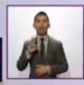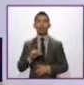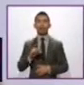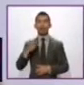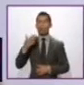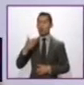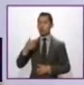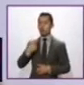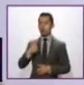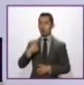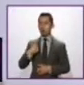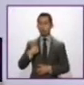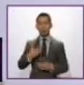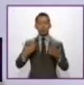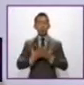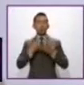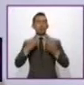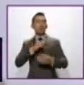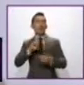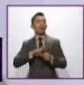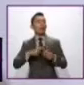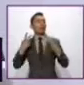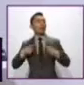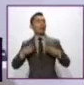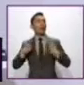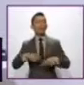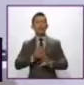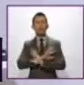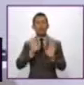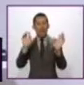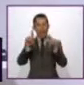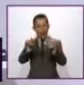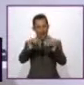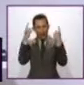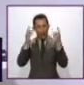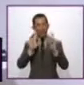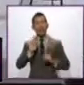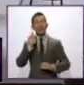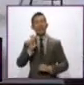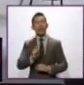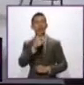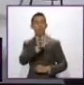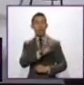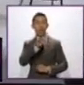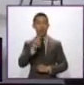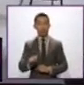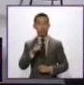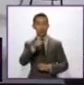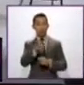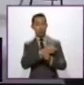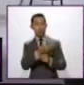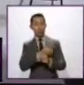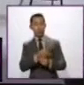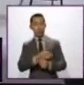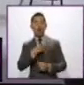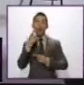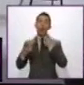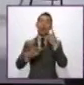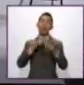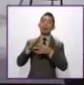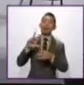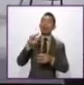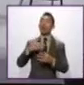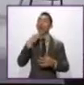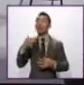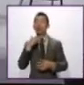una ciudadana y por lo mismo estoy harta y cansada de ver cómo la 4T habla de la no corrupción